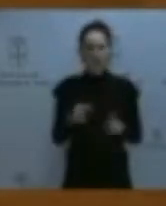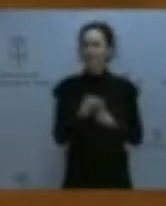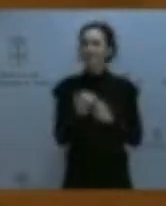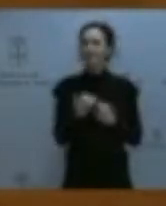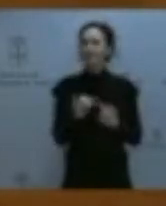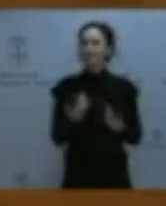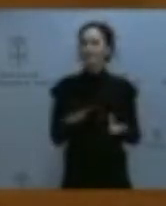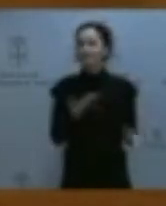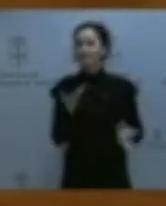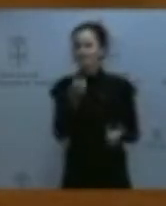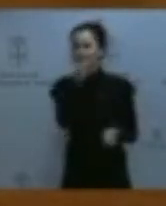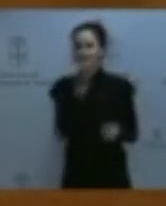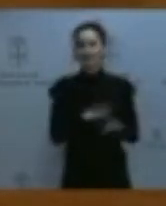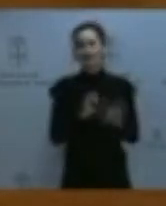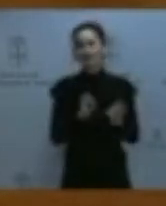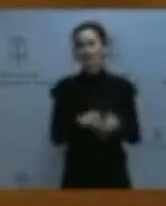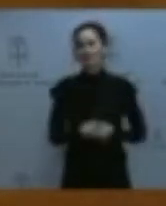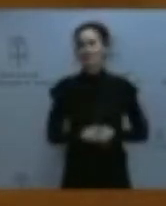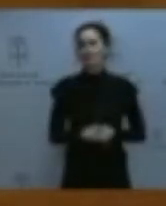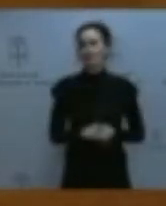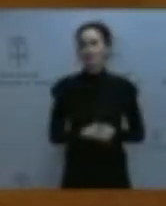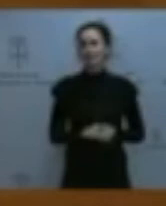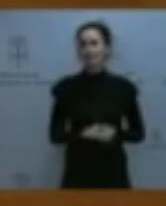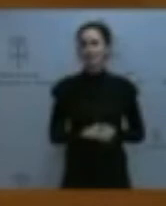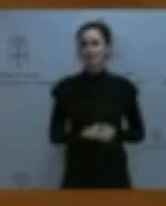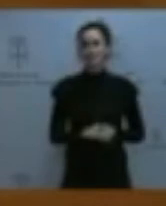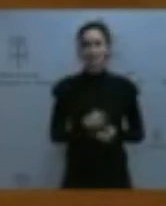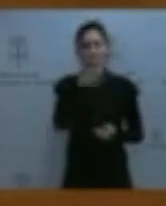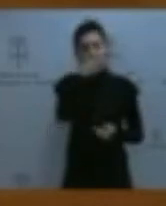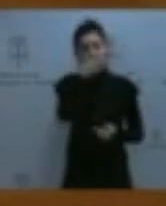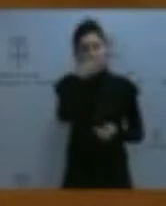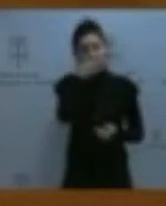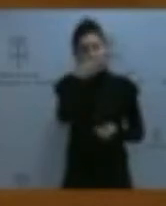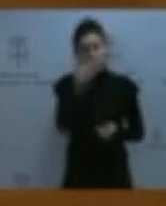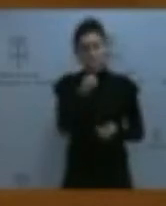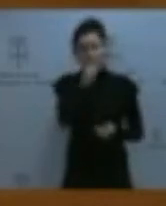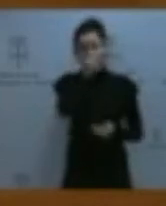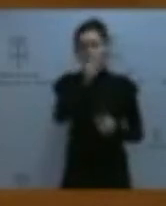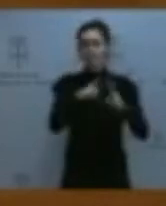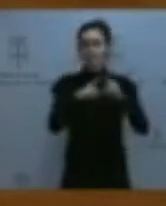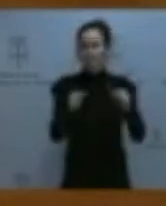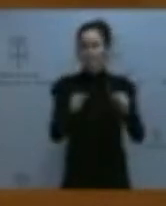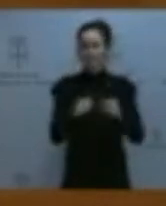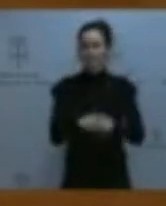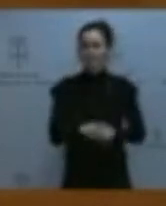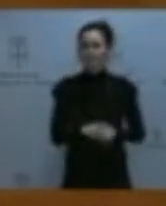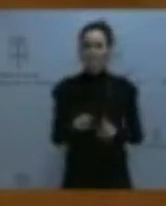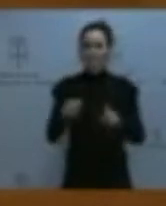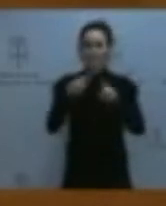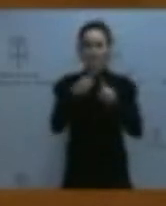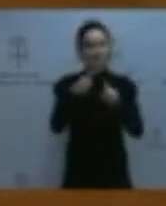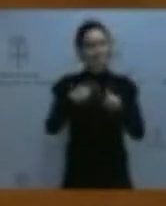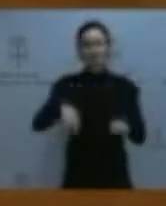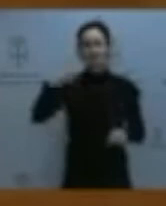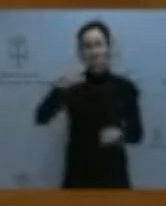por fin, más que adecuado para saltar por fin el poder en Asturias. Y el PSOE asturiano se agarra como un clavo ardiendo al objetivo único de mantenerse